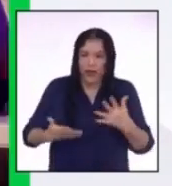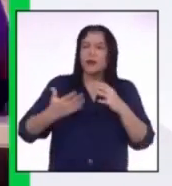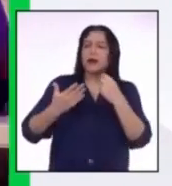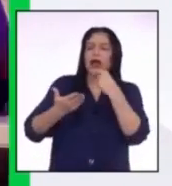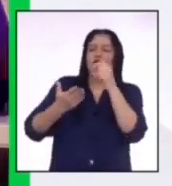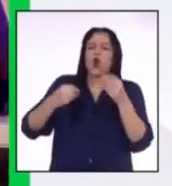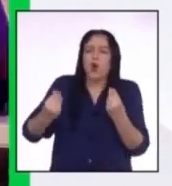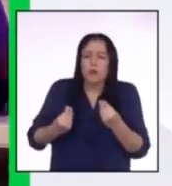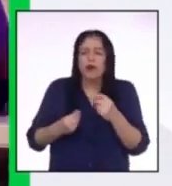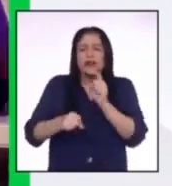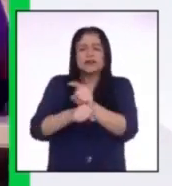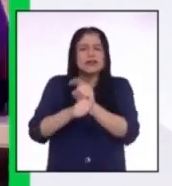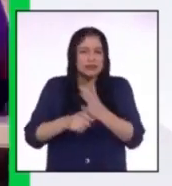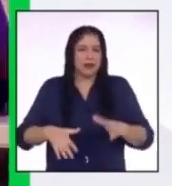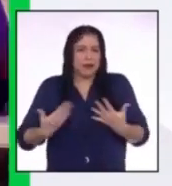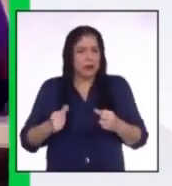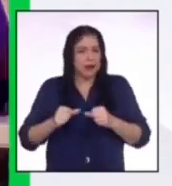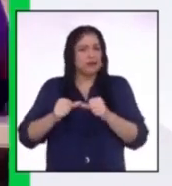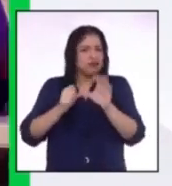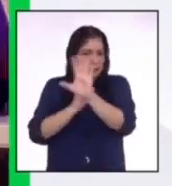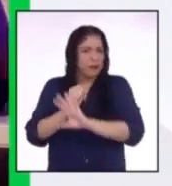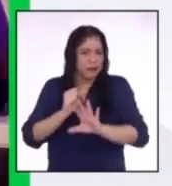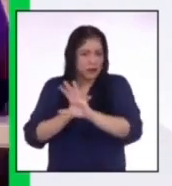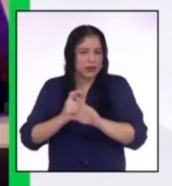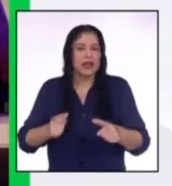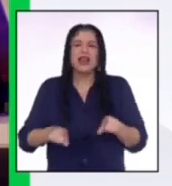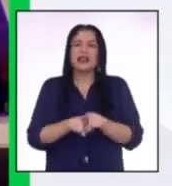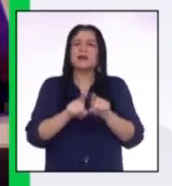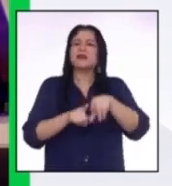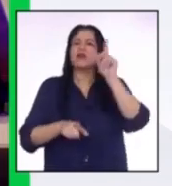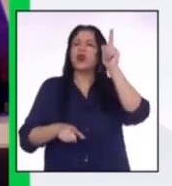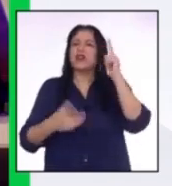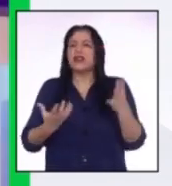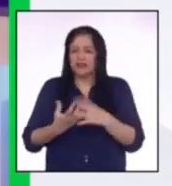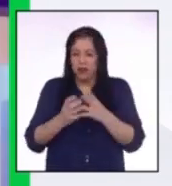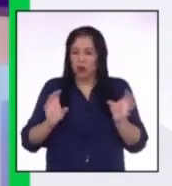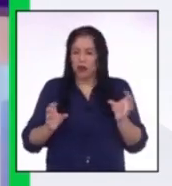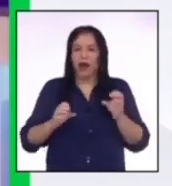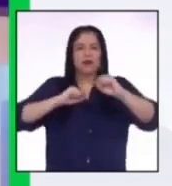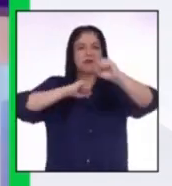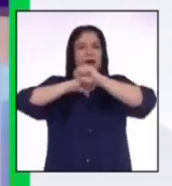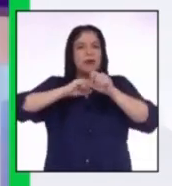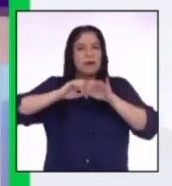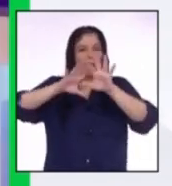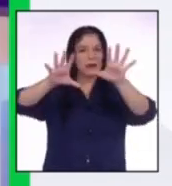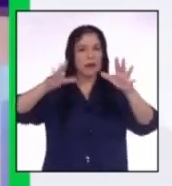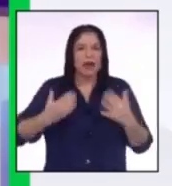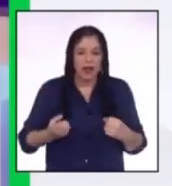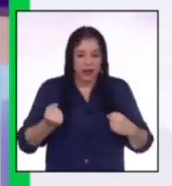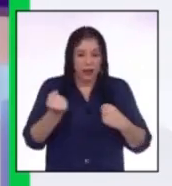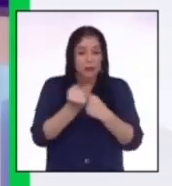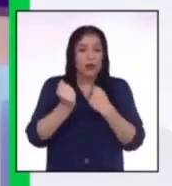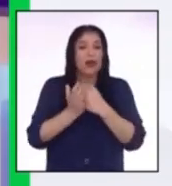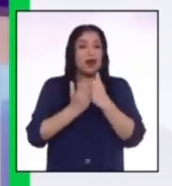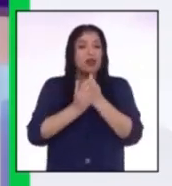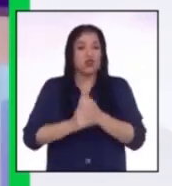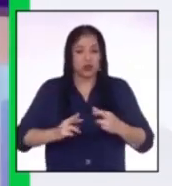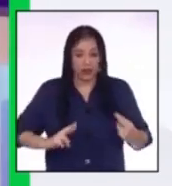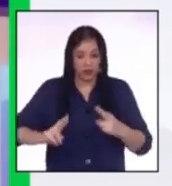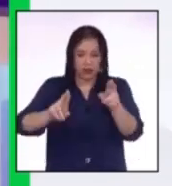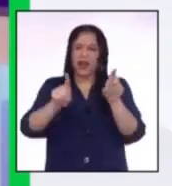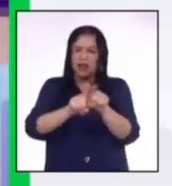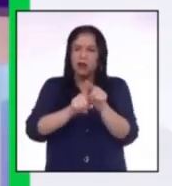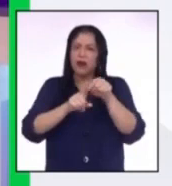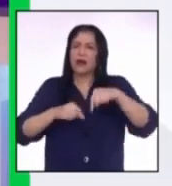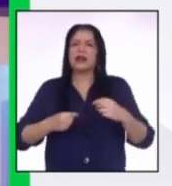puedan crear más áreas de conservación y también están liderando una campaña que se llama hazla por tu río que es un egipto de una campaña que nos va a contar después que se llama